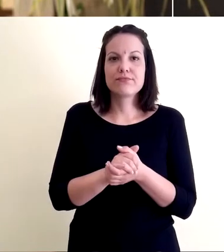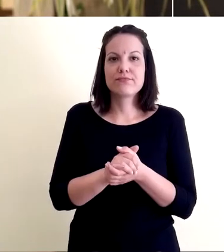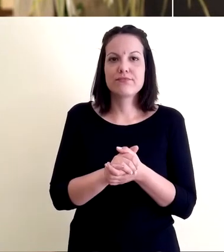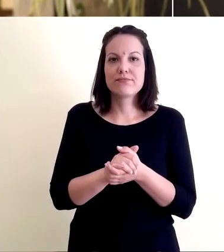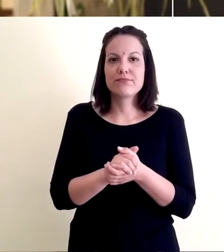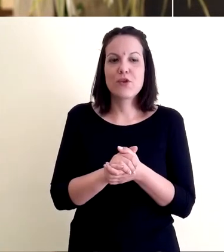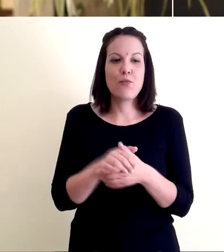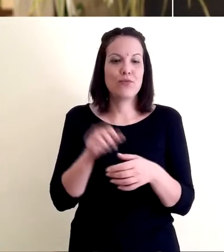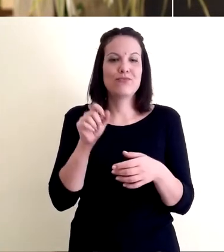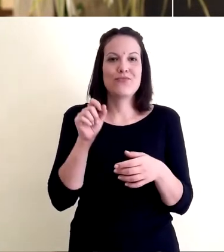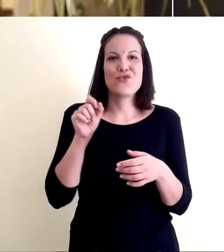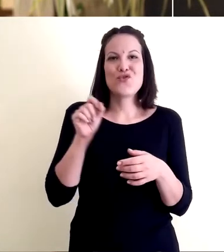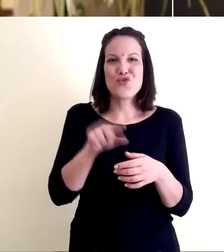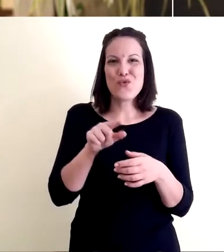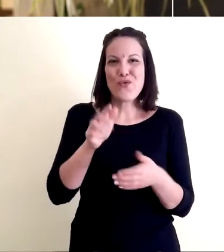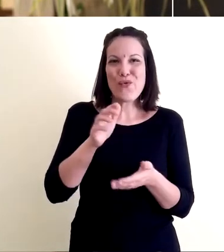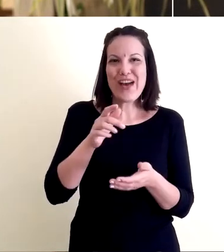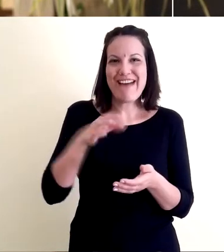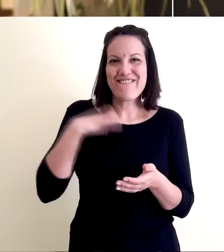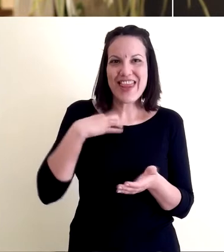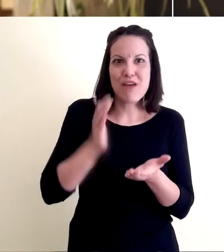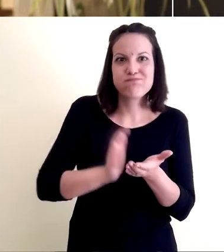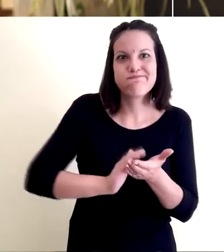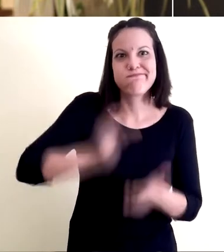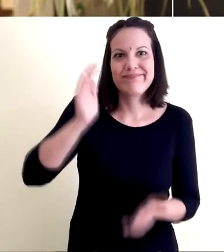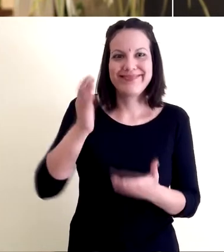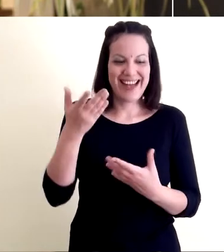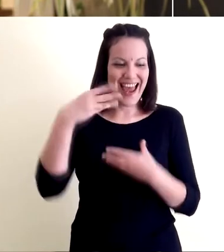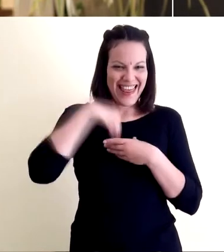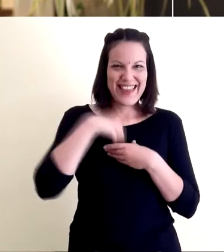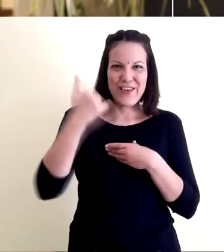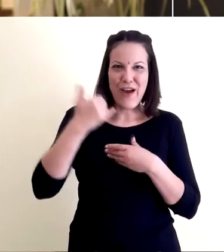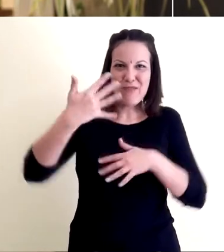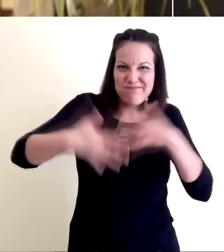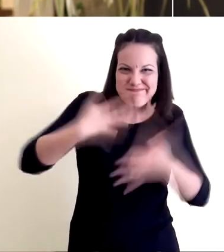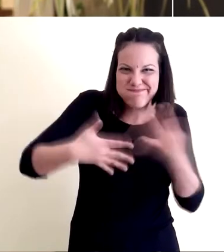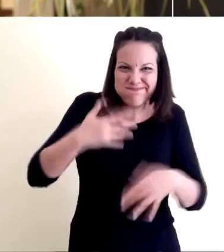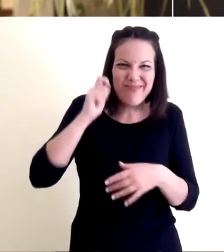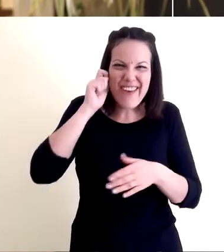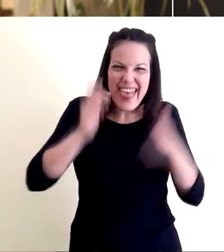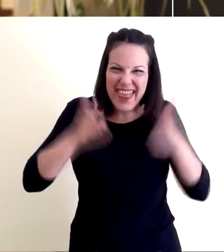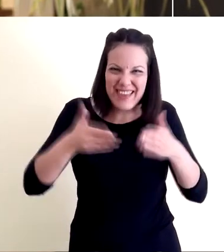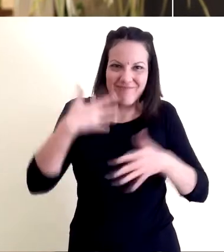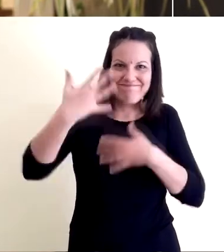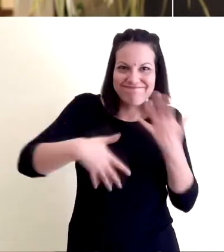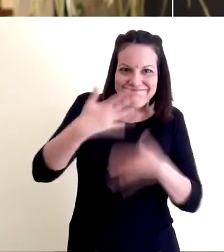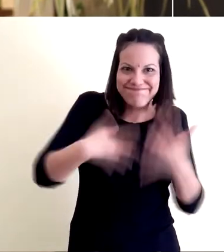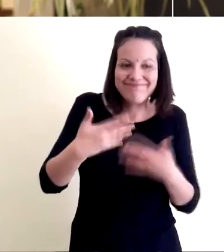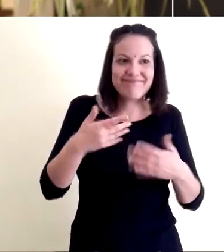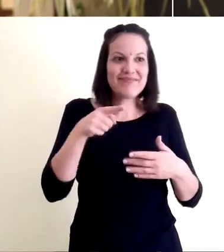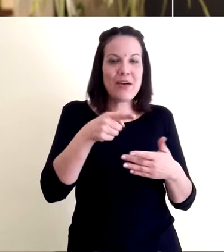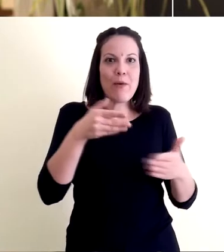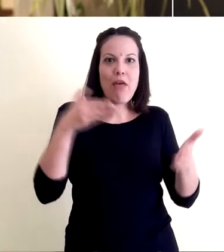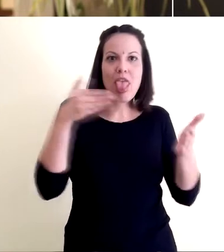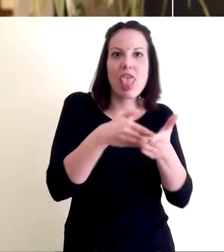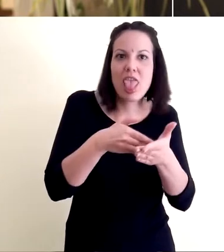de darle curso a esa gran cantidad, a esa revolución que ocurre en este momento de la vida,